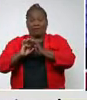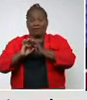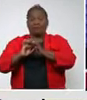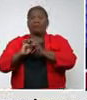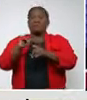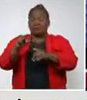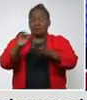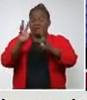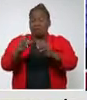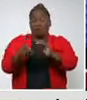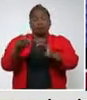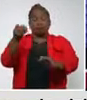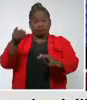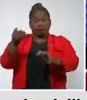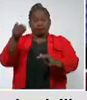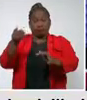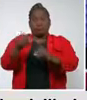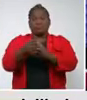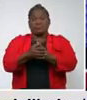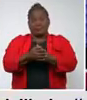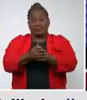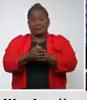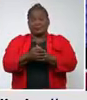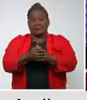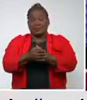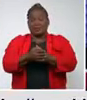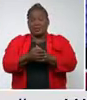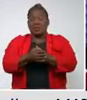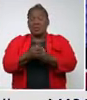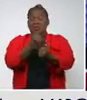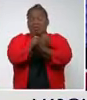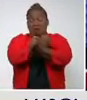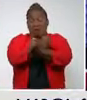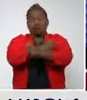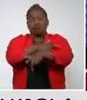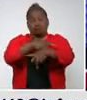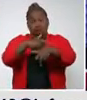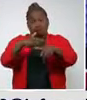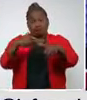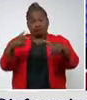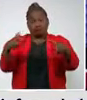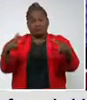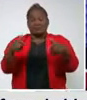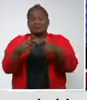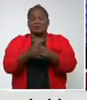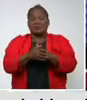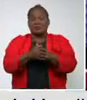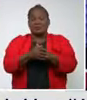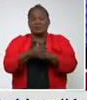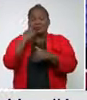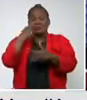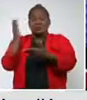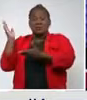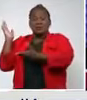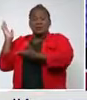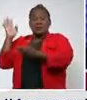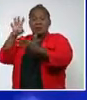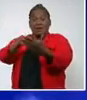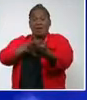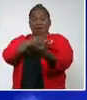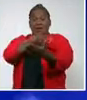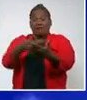cifras muy elevadas y de mucho riesgo. Como se puede ver en el gráfico final que